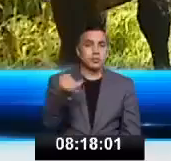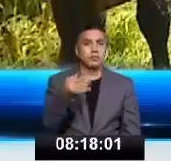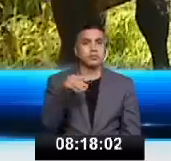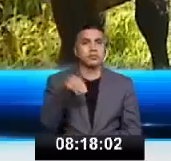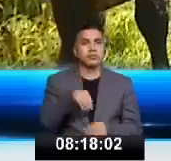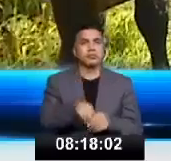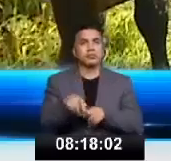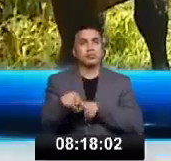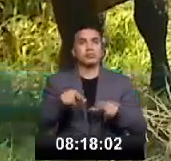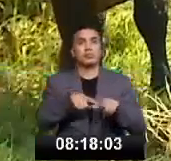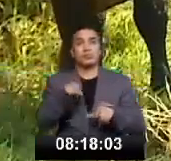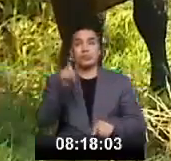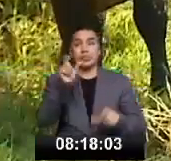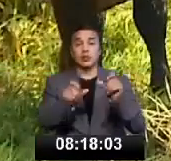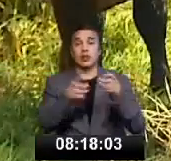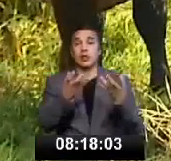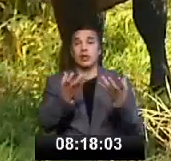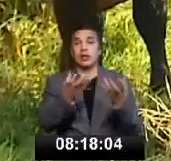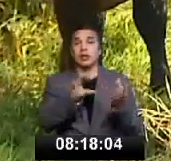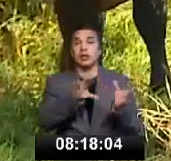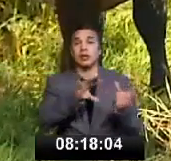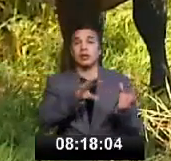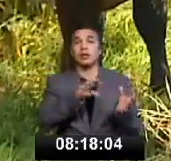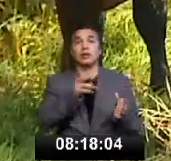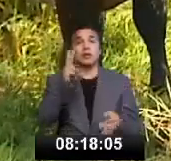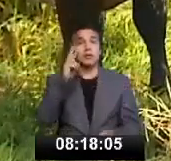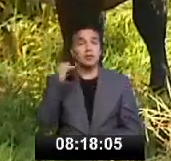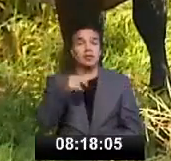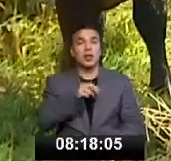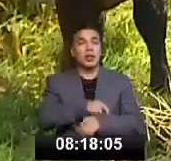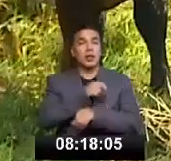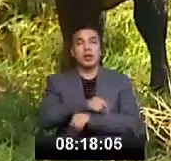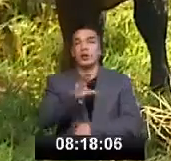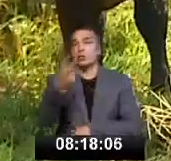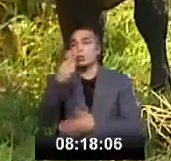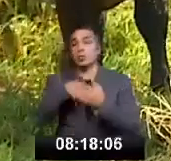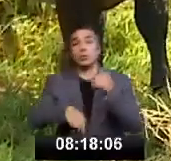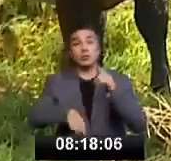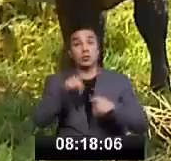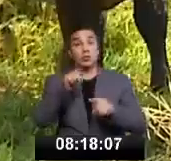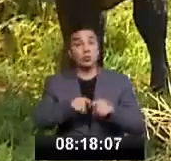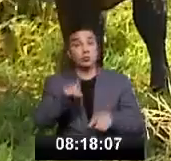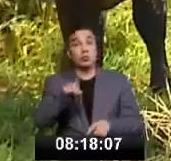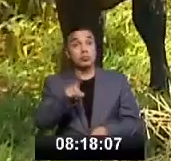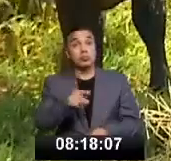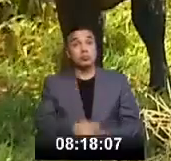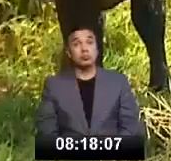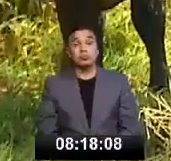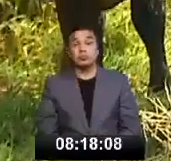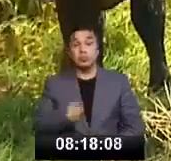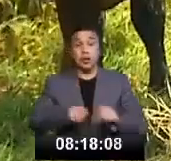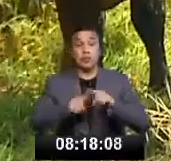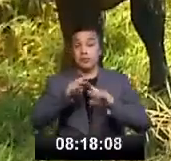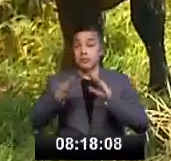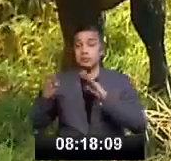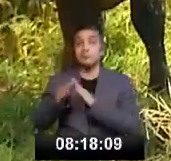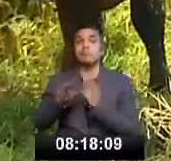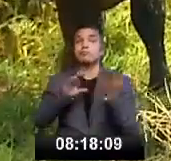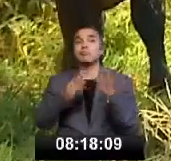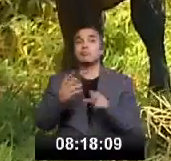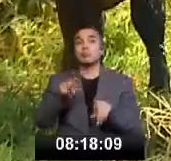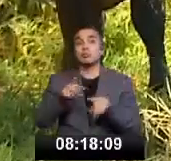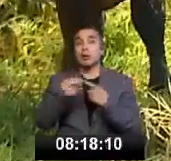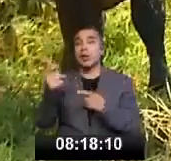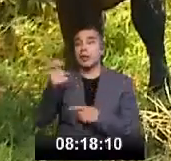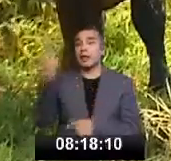Aquí cerca un vecino quisieron violar a las nietas, a las hijas. ¿Y a su amigo? ¿A su vecino? A mi vecino lo asesinaron a inicio de